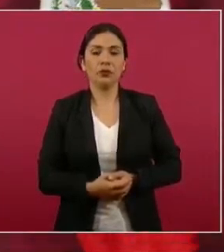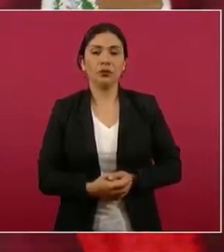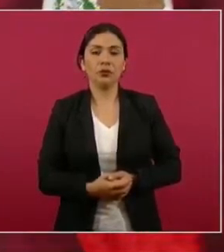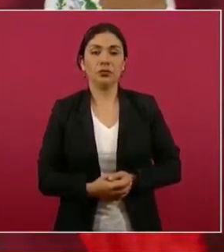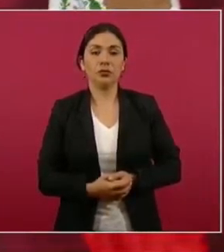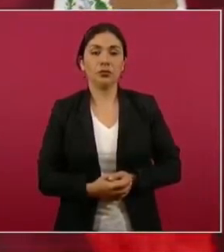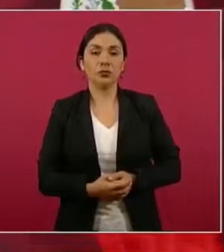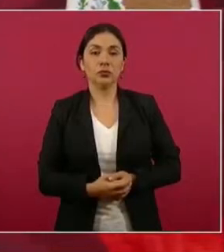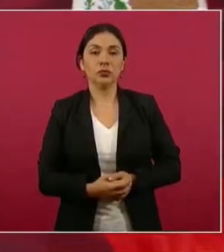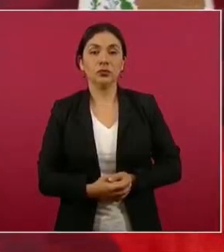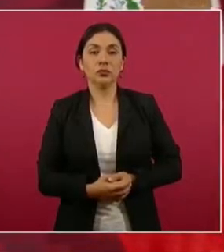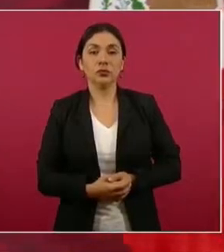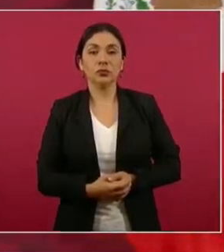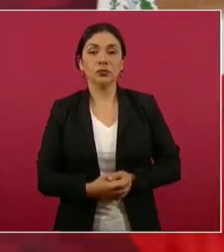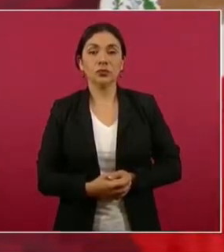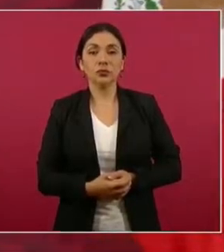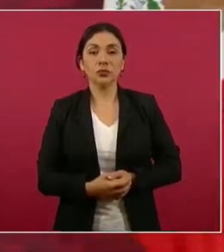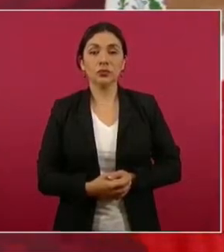Entonces,